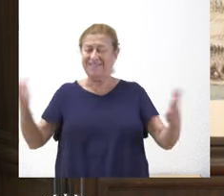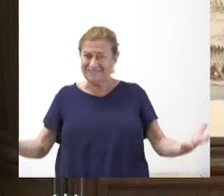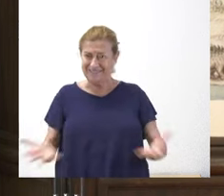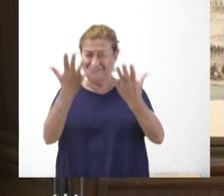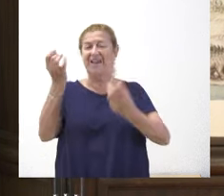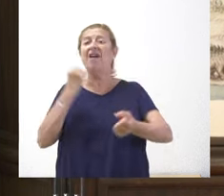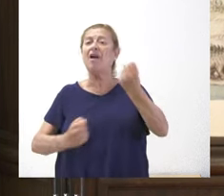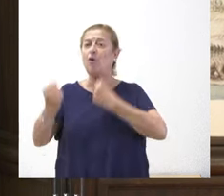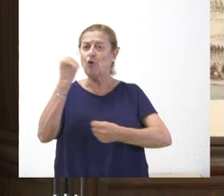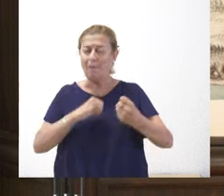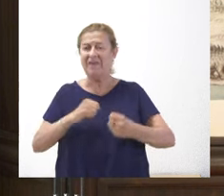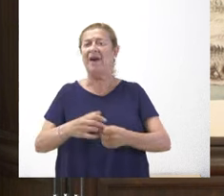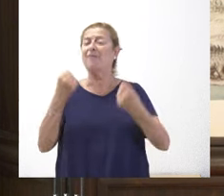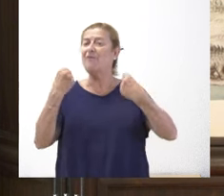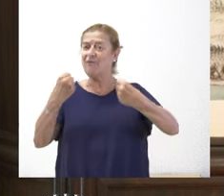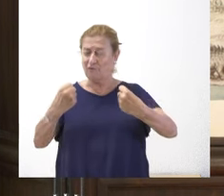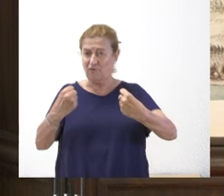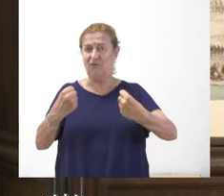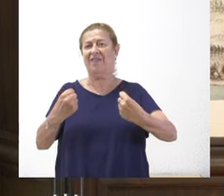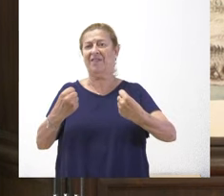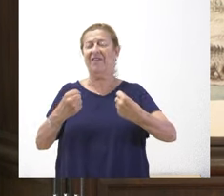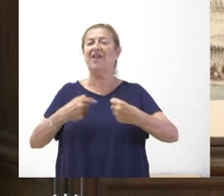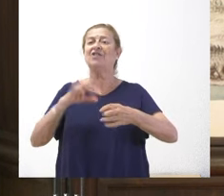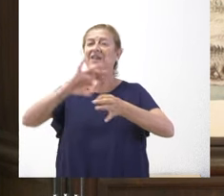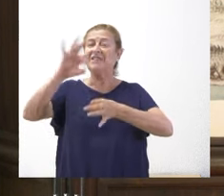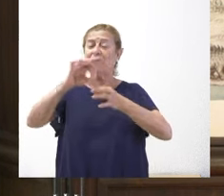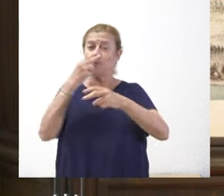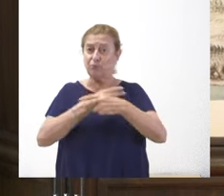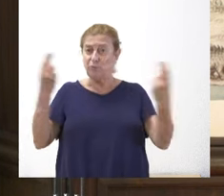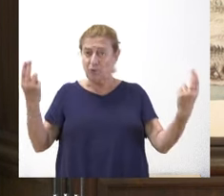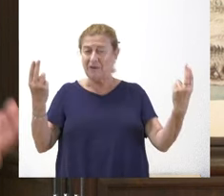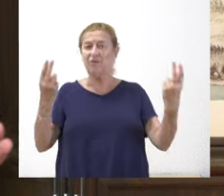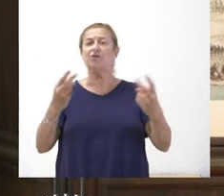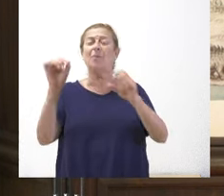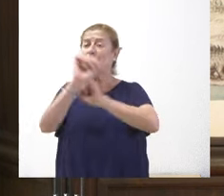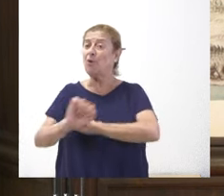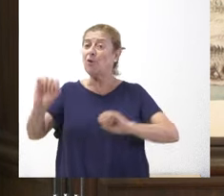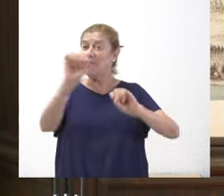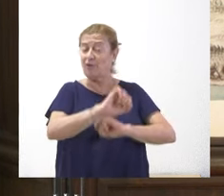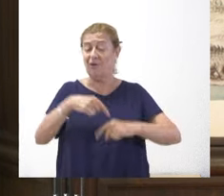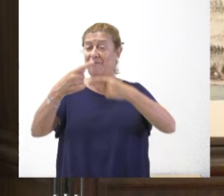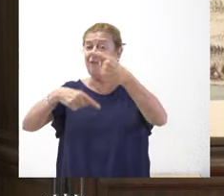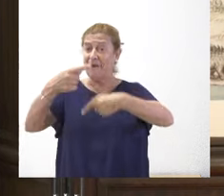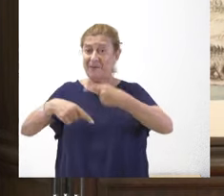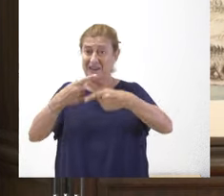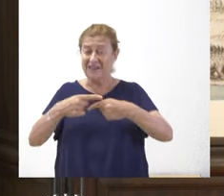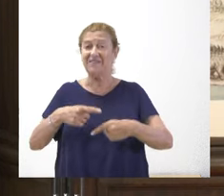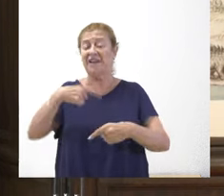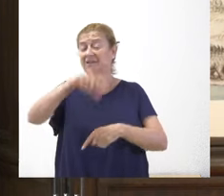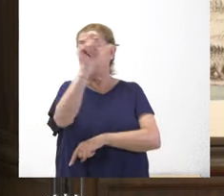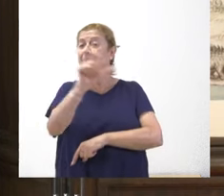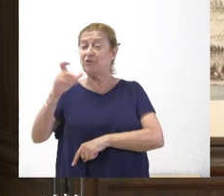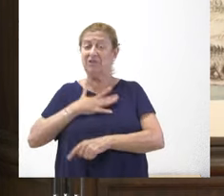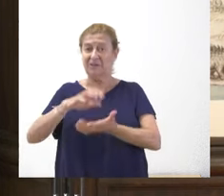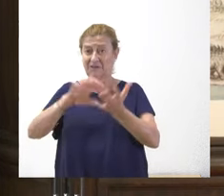la economía el fortalecimiento de los servicios públicos la protección de las familias de las personas de